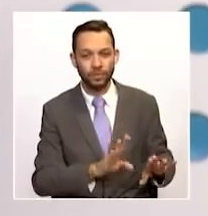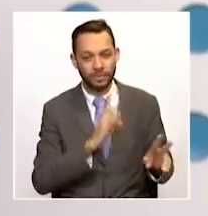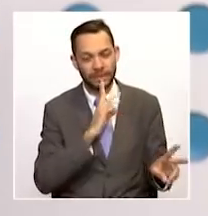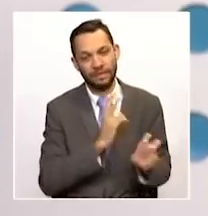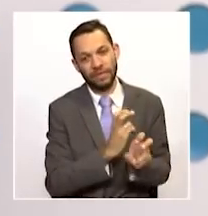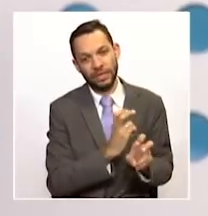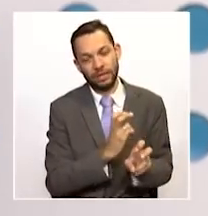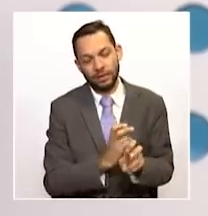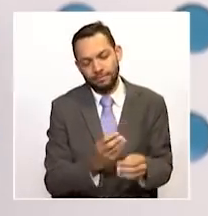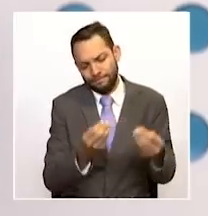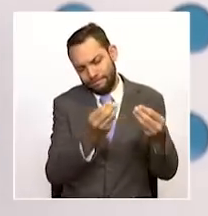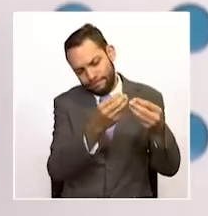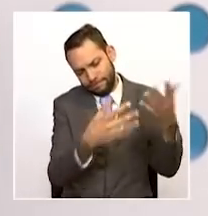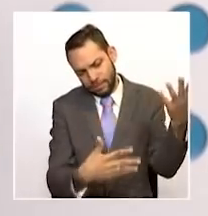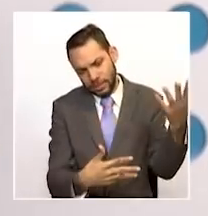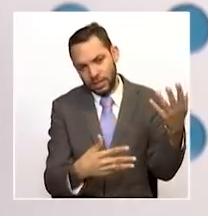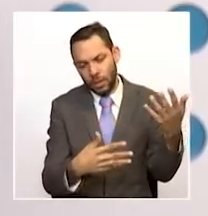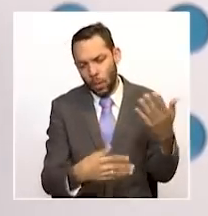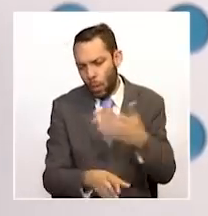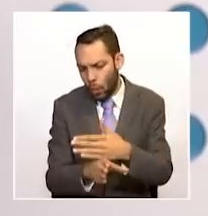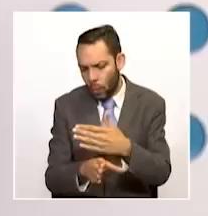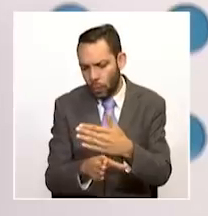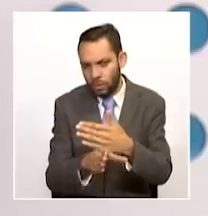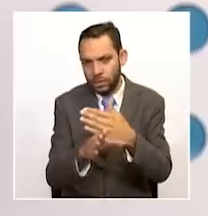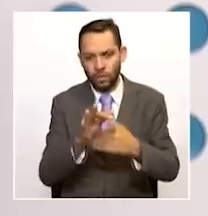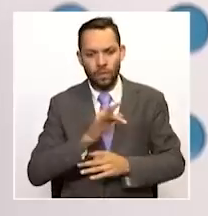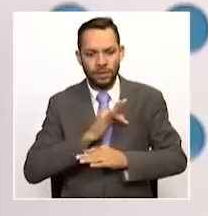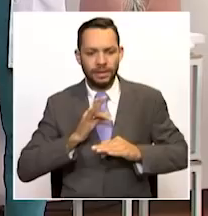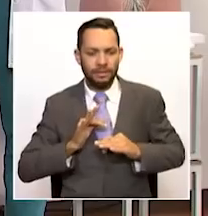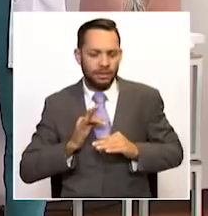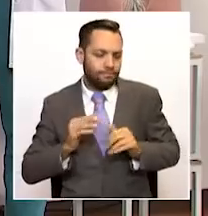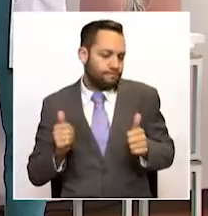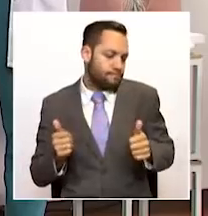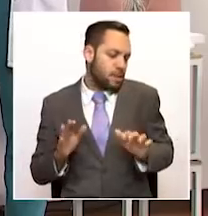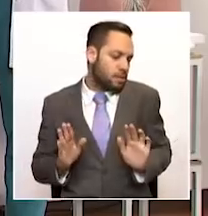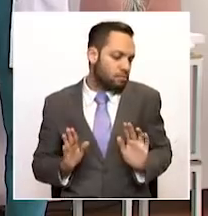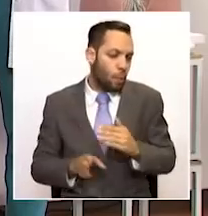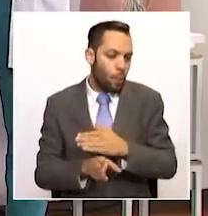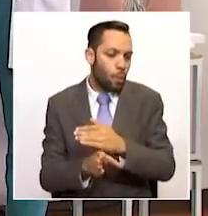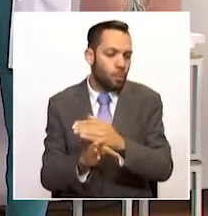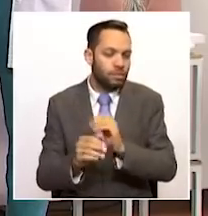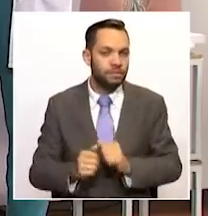pues no estoy con el tratamiento y ahí vamos bueno